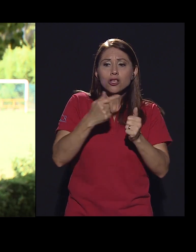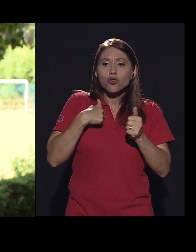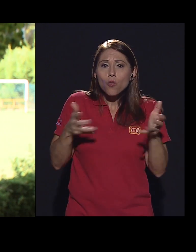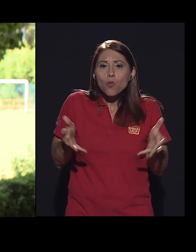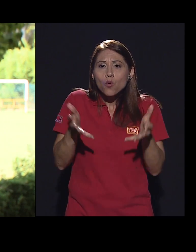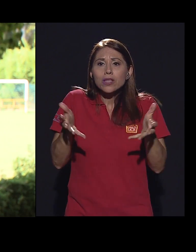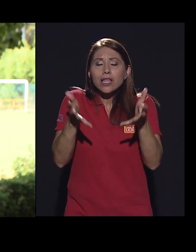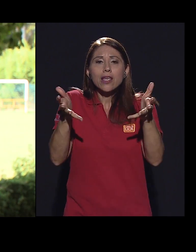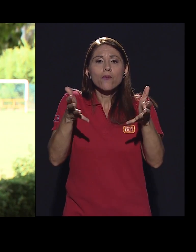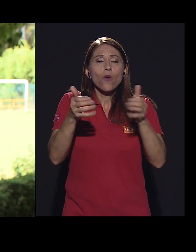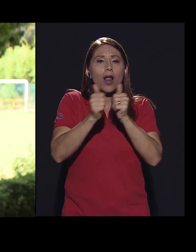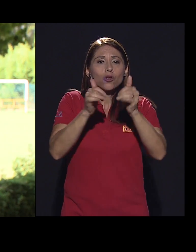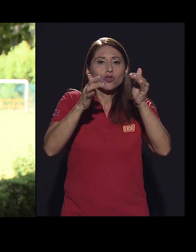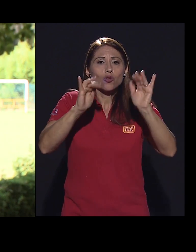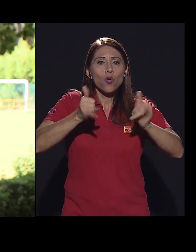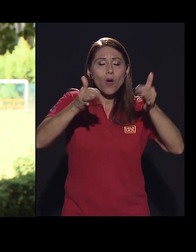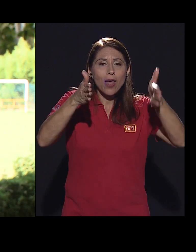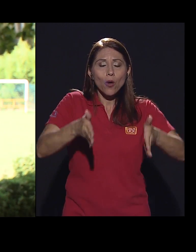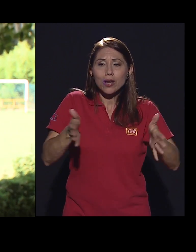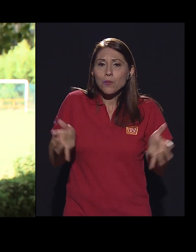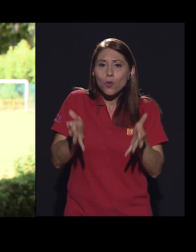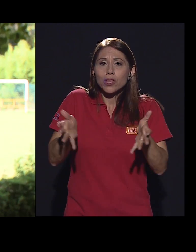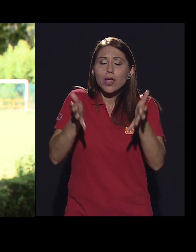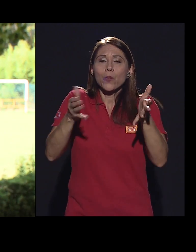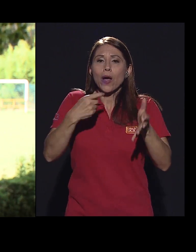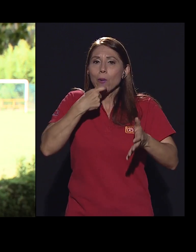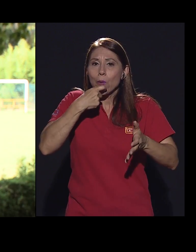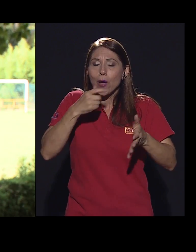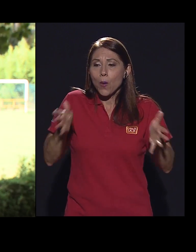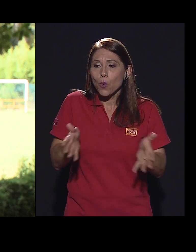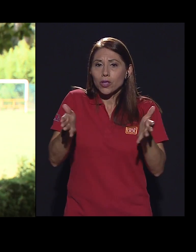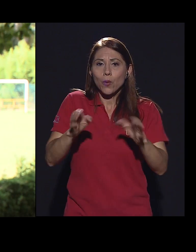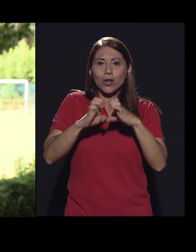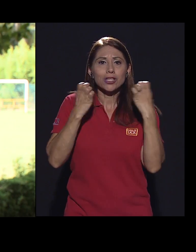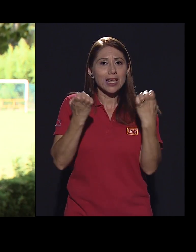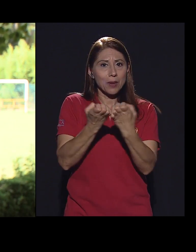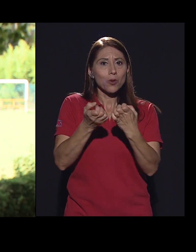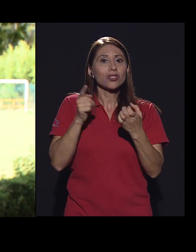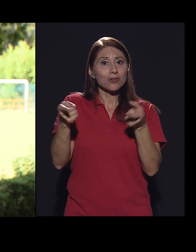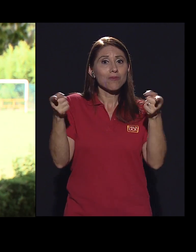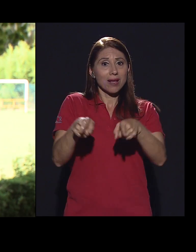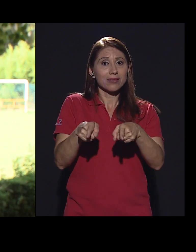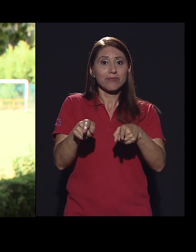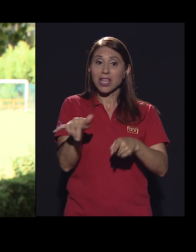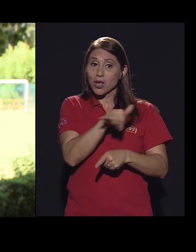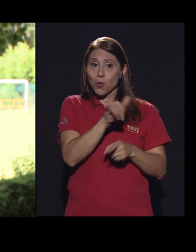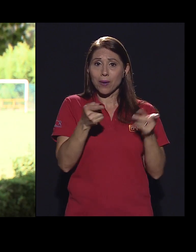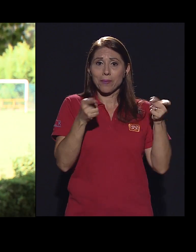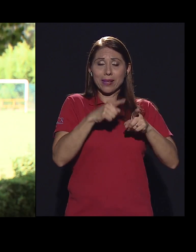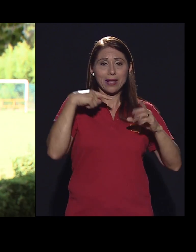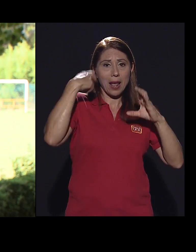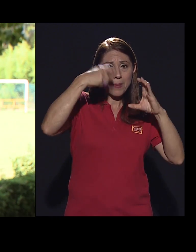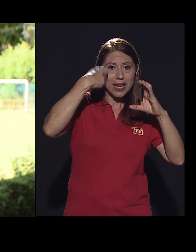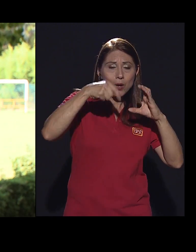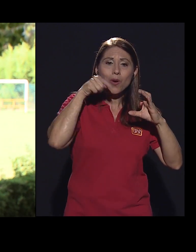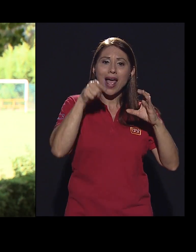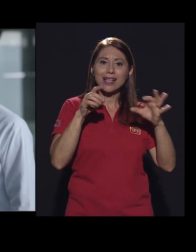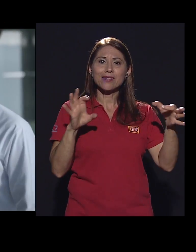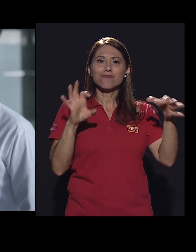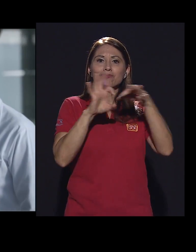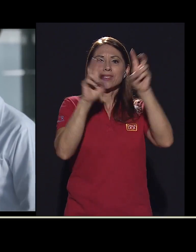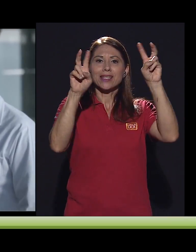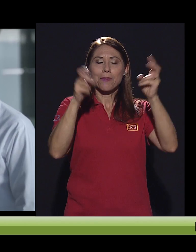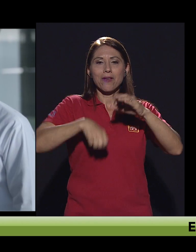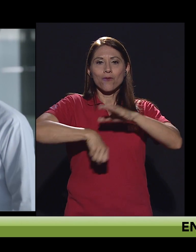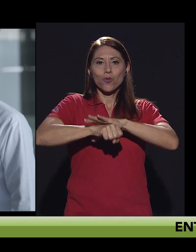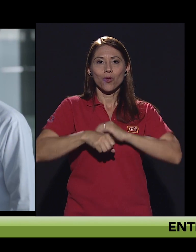equipos. Es muy padre. Y la película trata de eso, del fútbol.